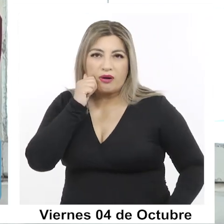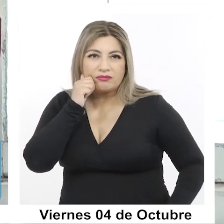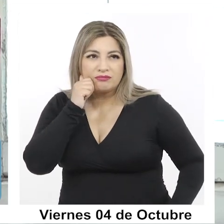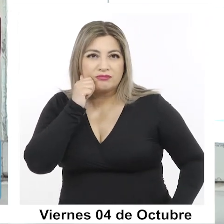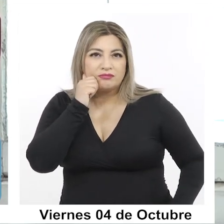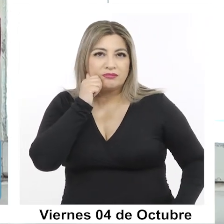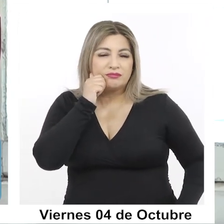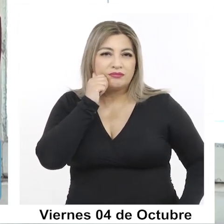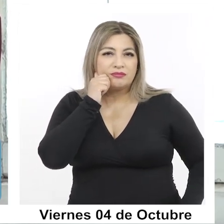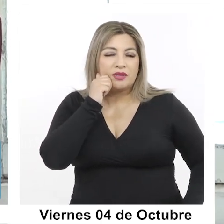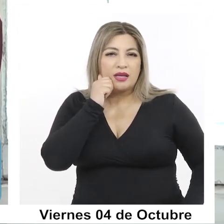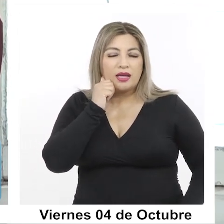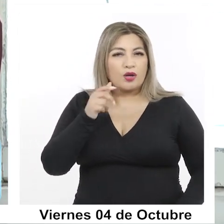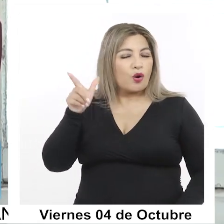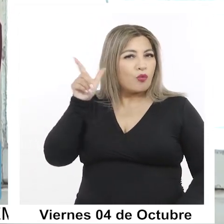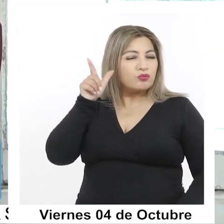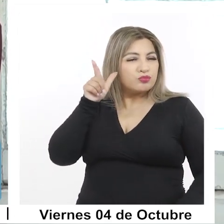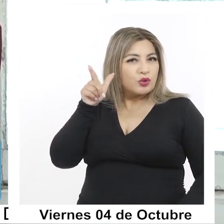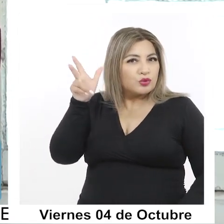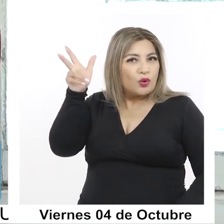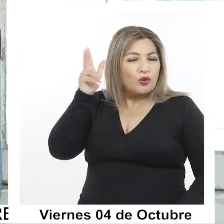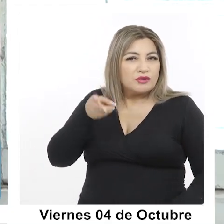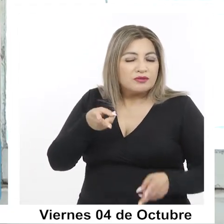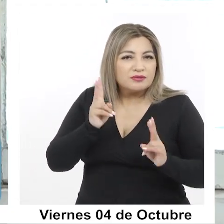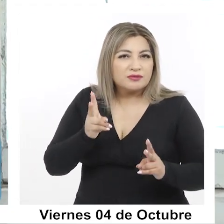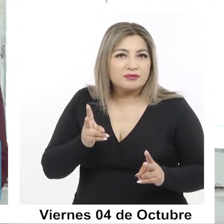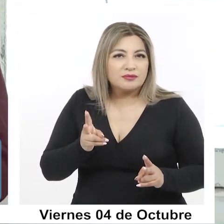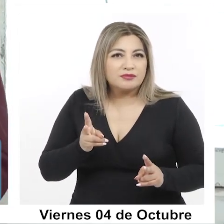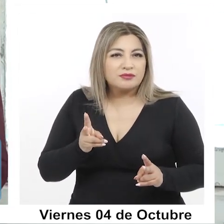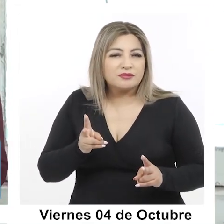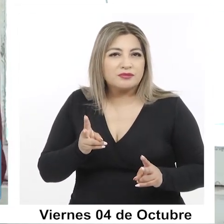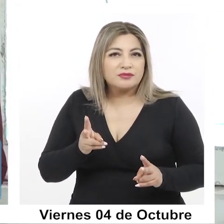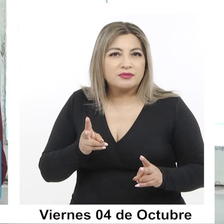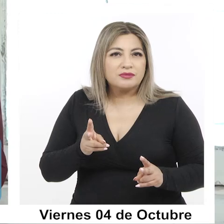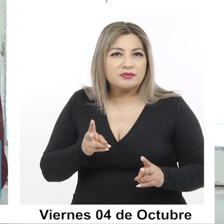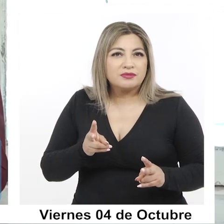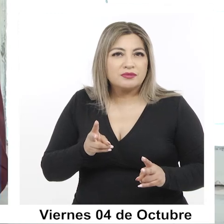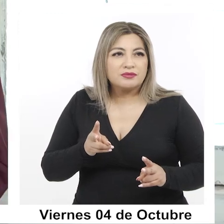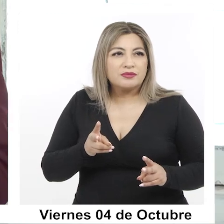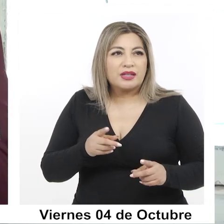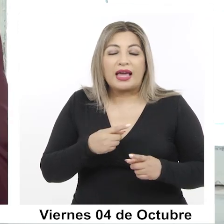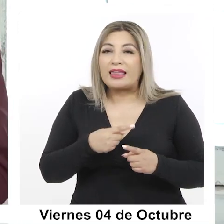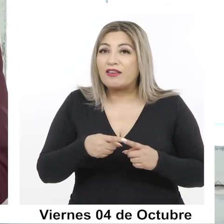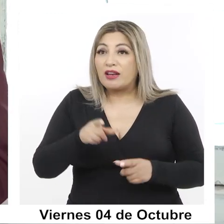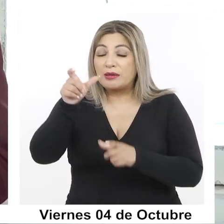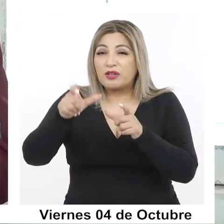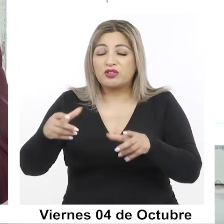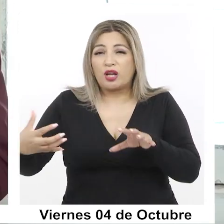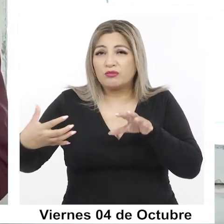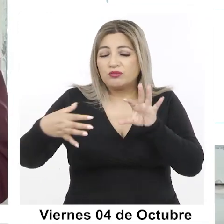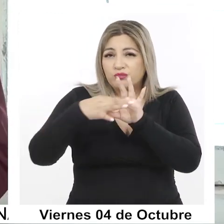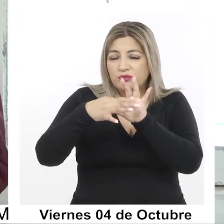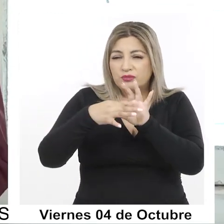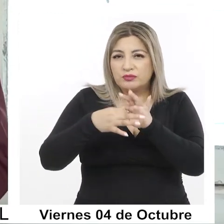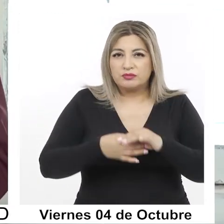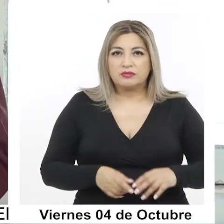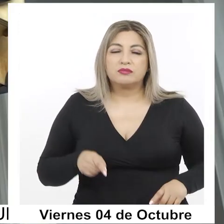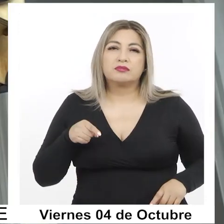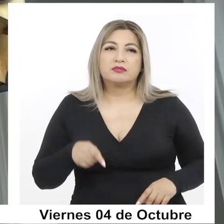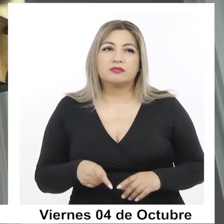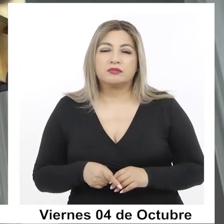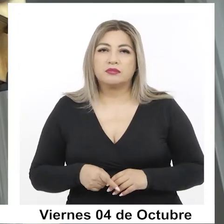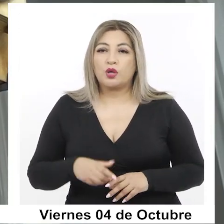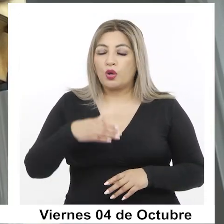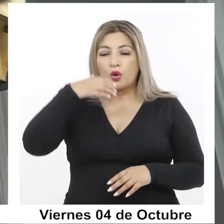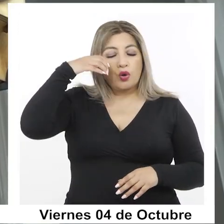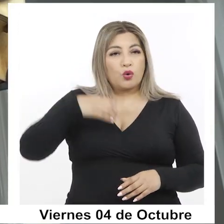permitiendo situar al sonido como ese soporte que una a esta dualidad complementaria. Acá, de cierta manera, el ser